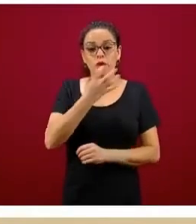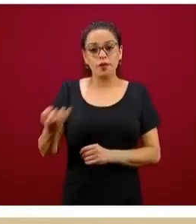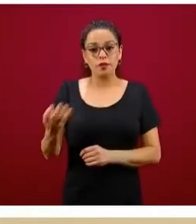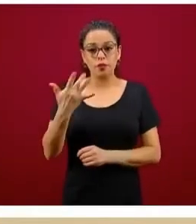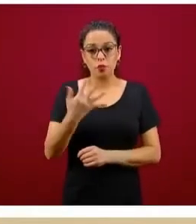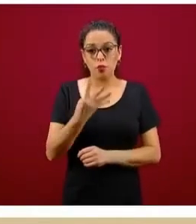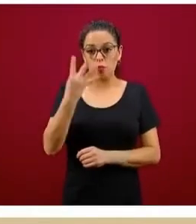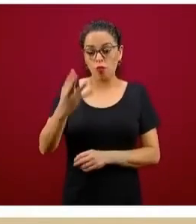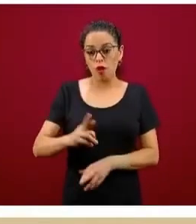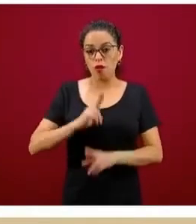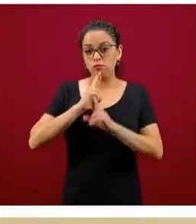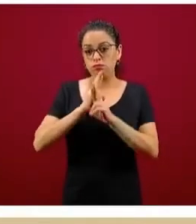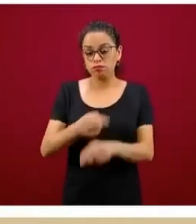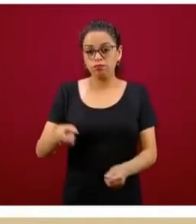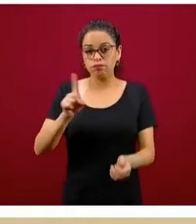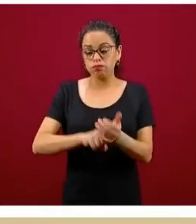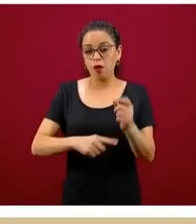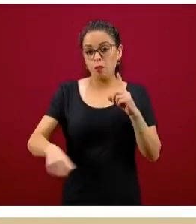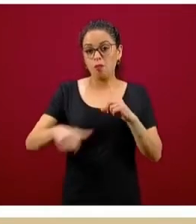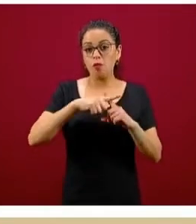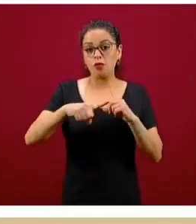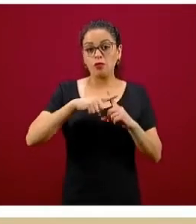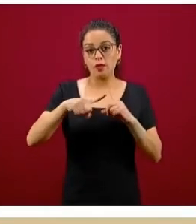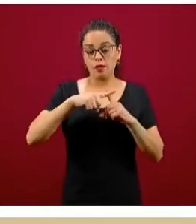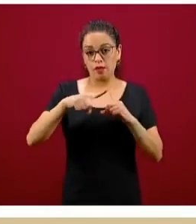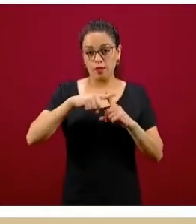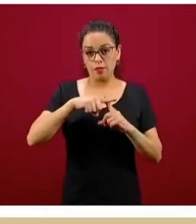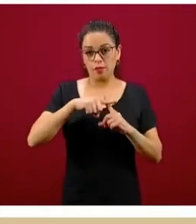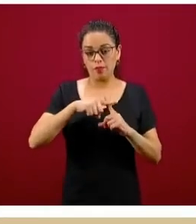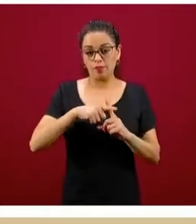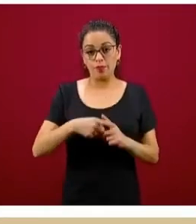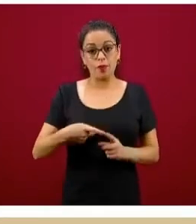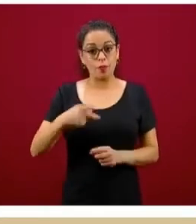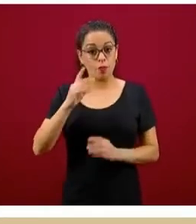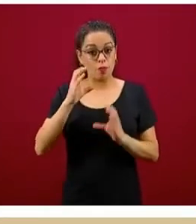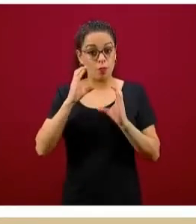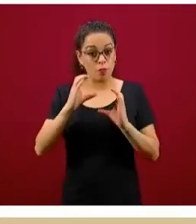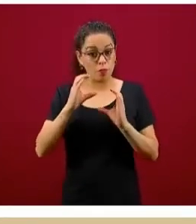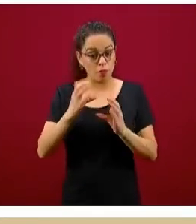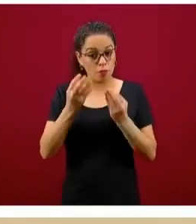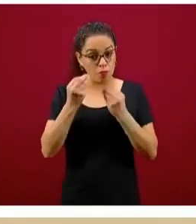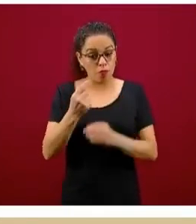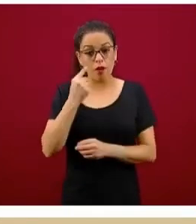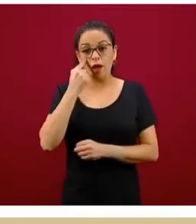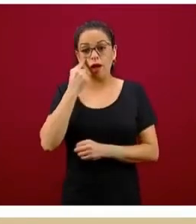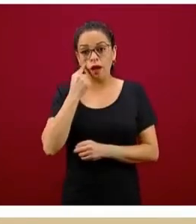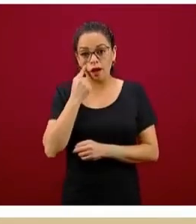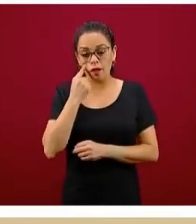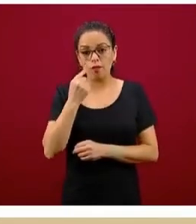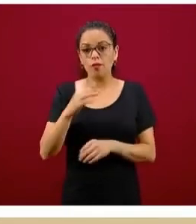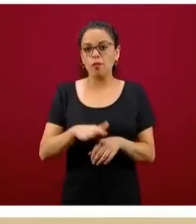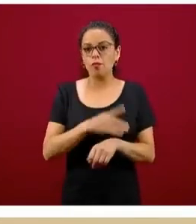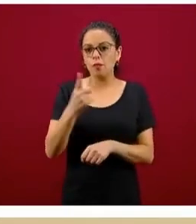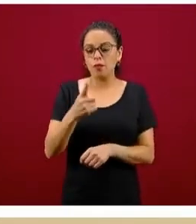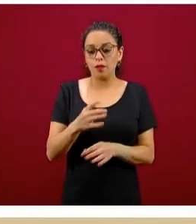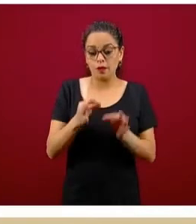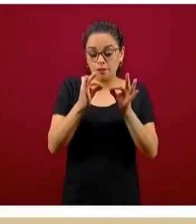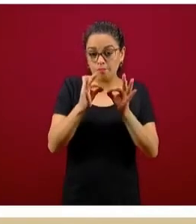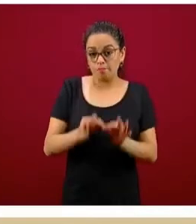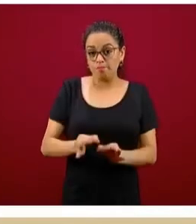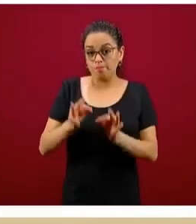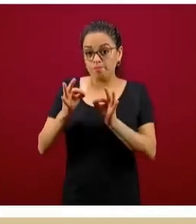16.450 resultados positivos, ¿sí? Pero, ojo, hay que tener mucha precisión. ¿Por qué digo